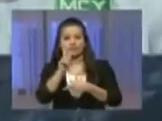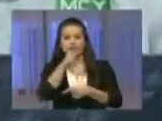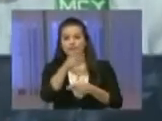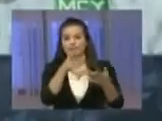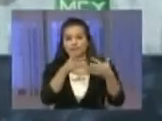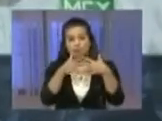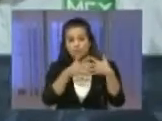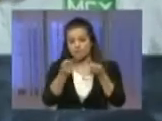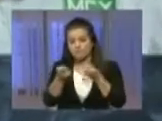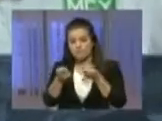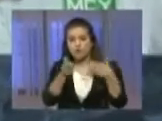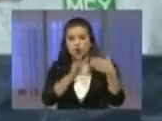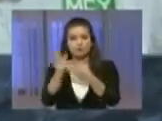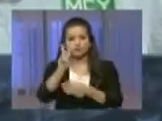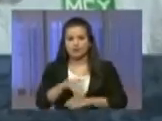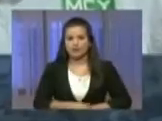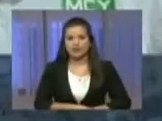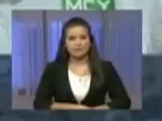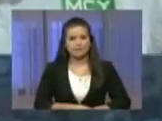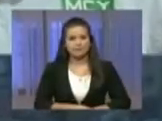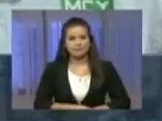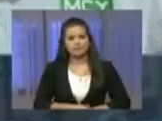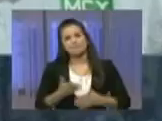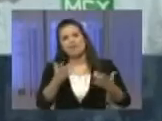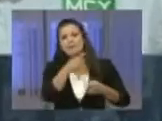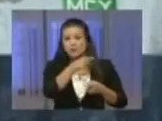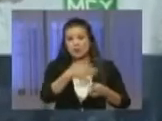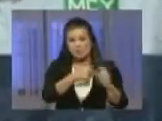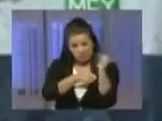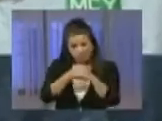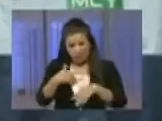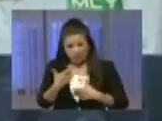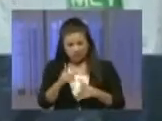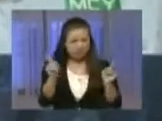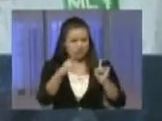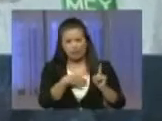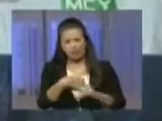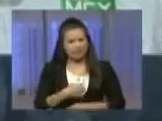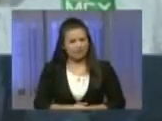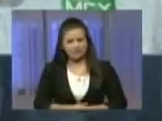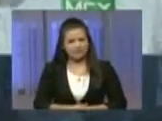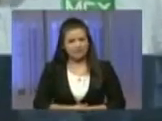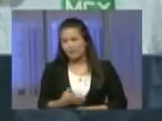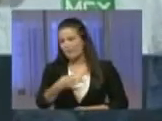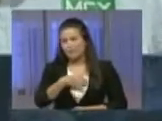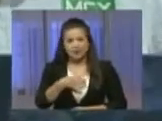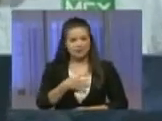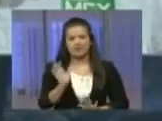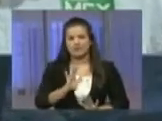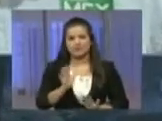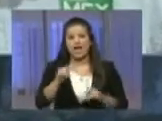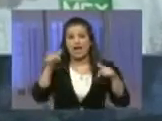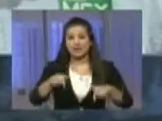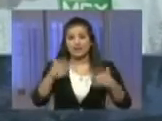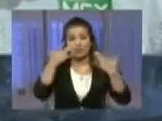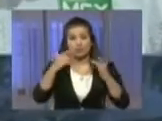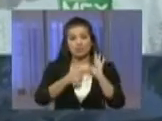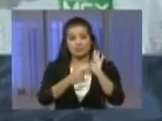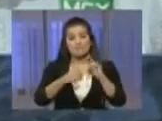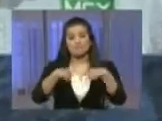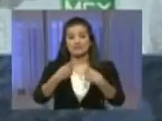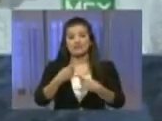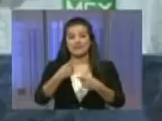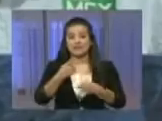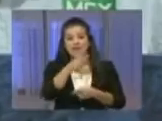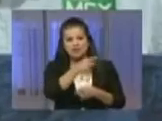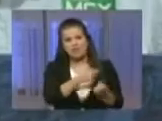Venezuela pero no pueden ni podrán contra nosotros y la mayor demostración de cómo cada golpe que ellos nos